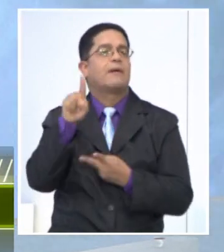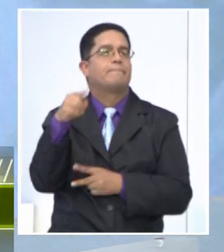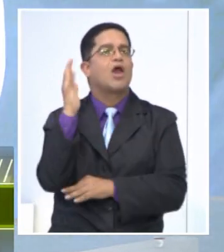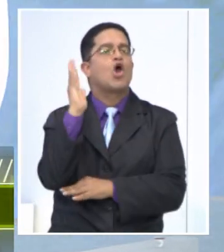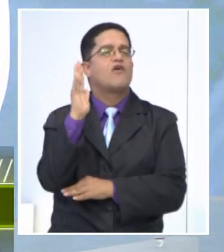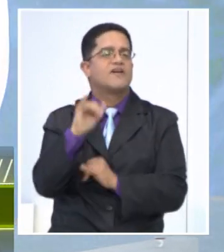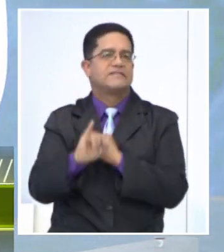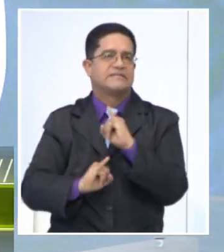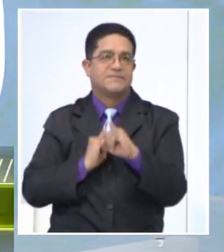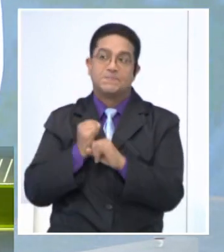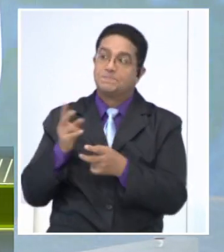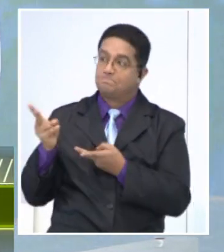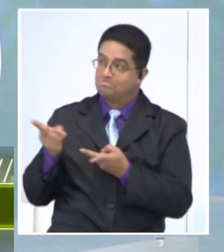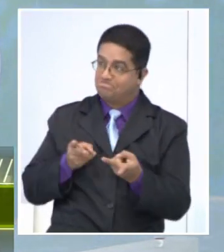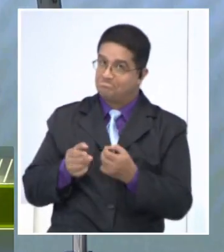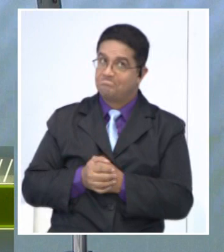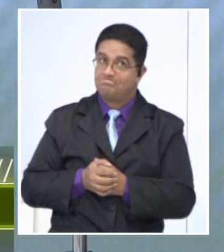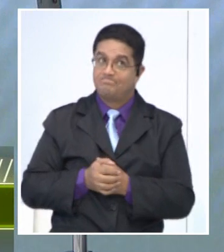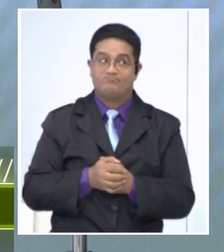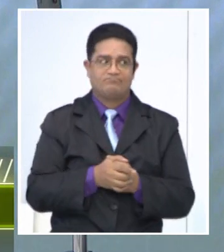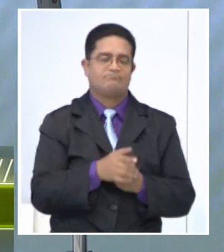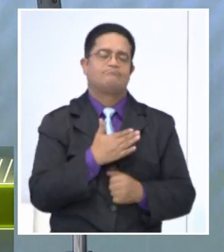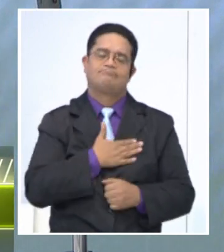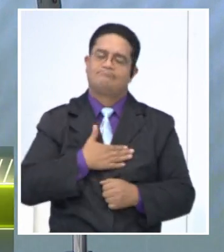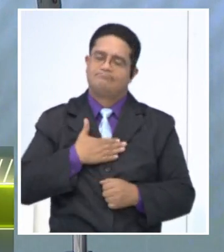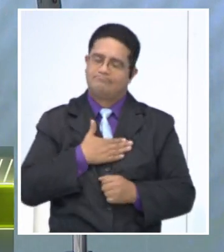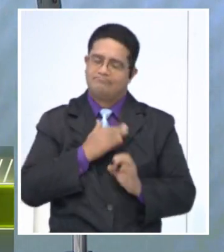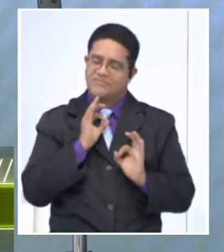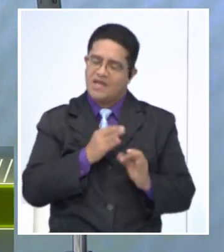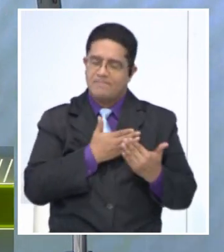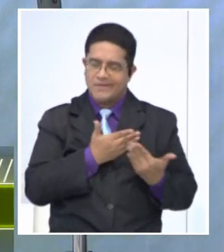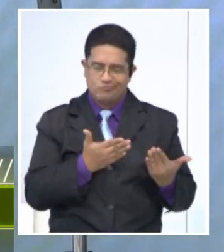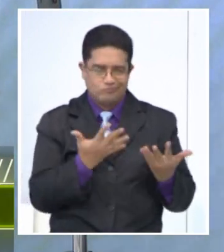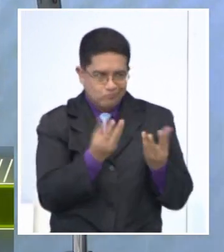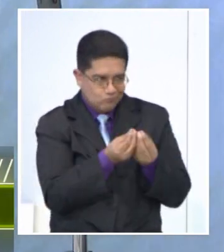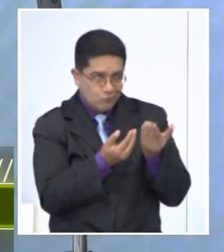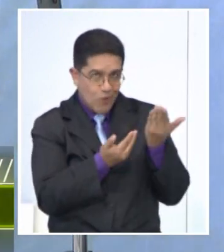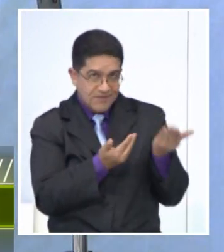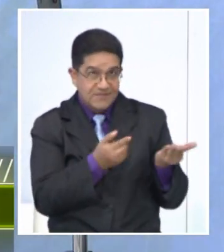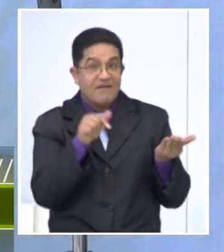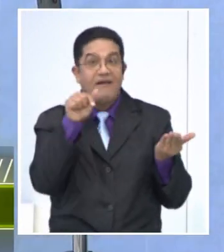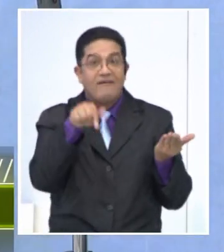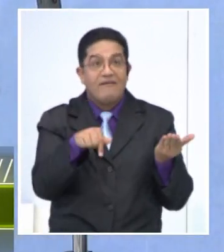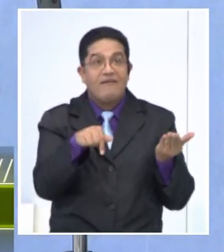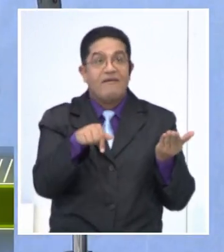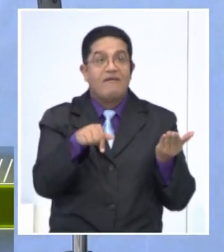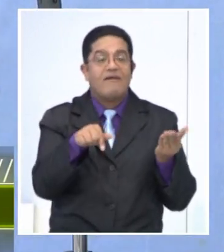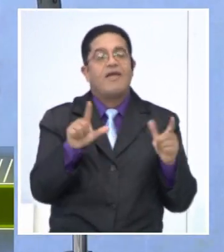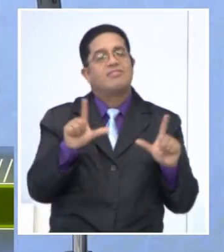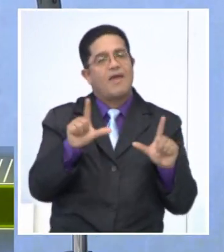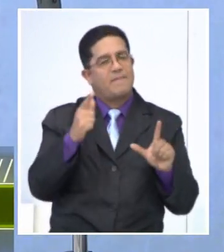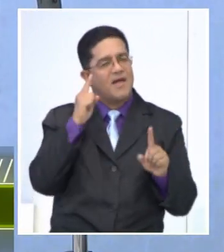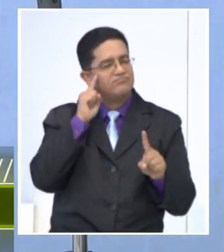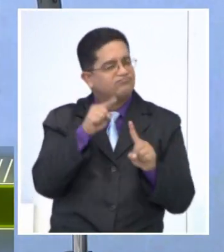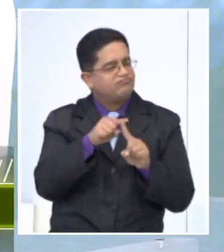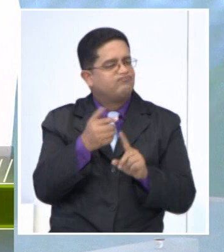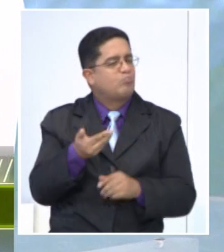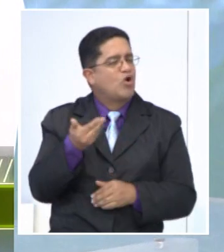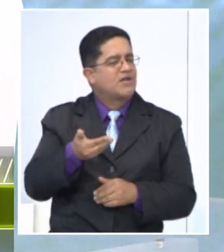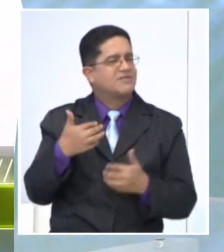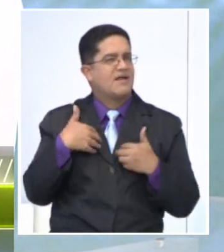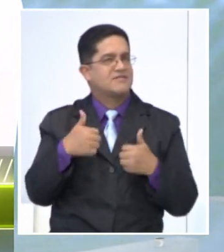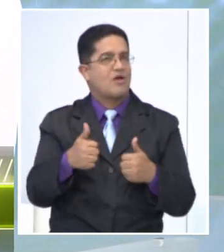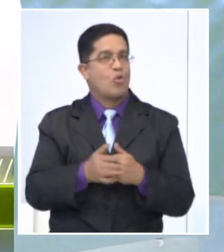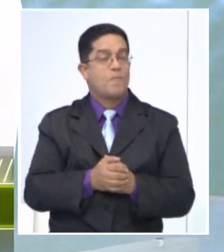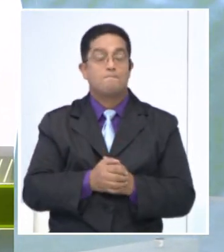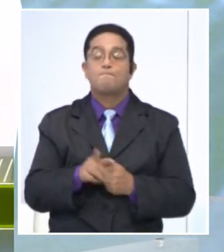Gusto recibirte, gracias por estar con nosotros. Un placer, como siempre, estar contigo, Daniela, y en este espacio tan importante para la salud de nuestro país. Vamos a hablar sobre